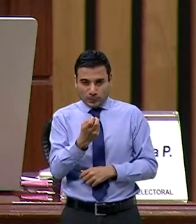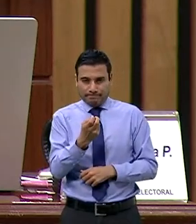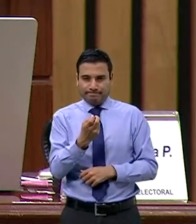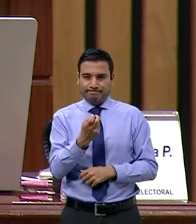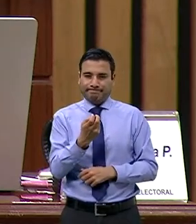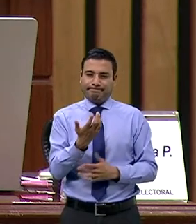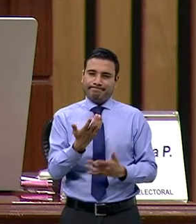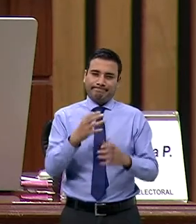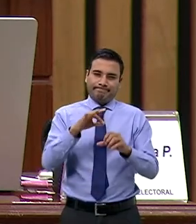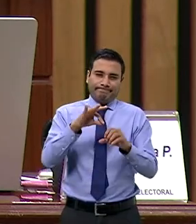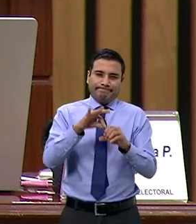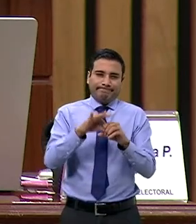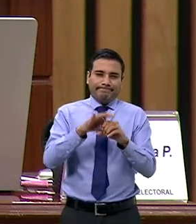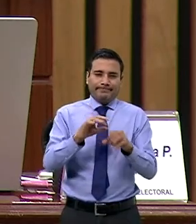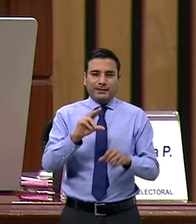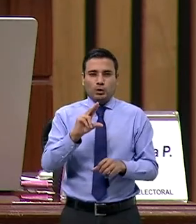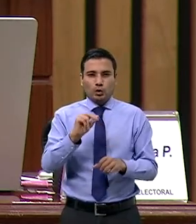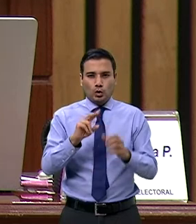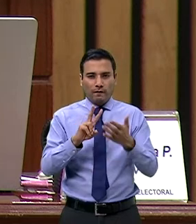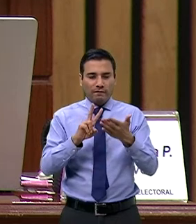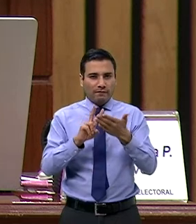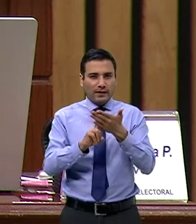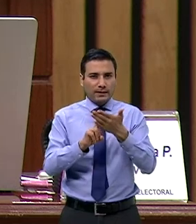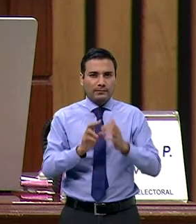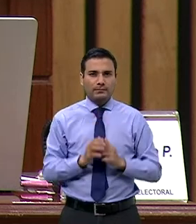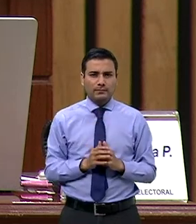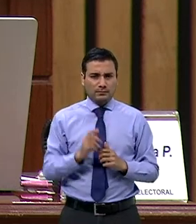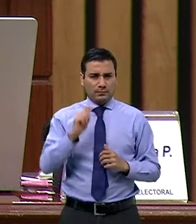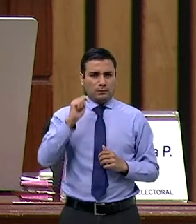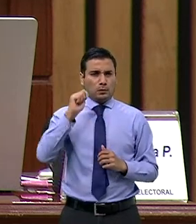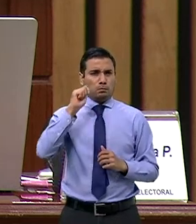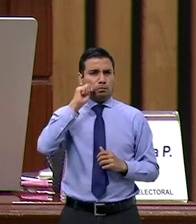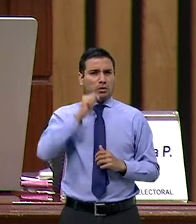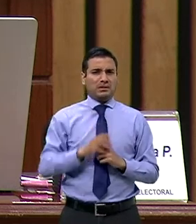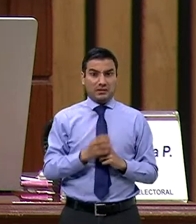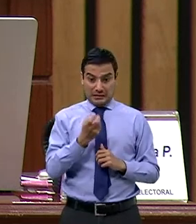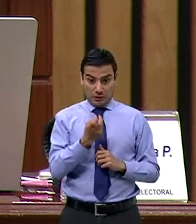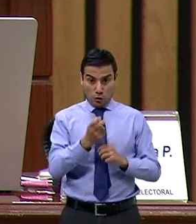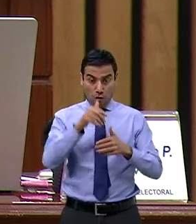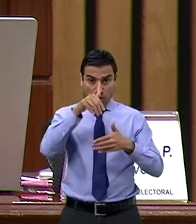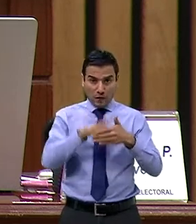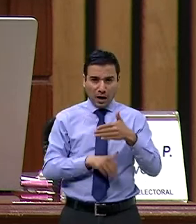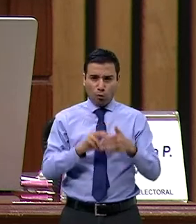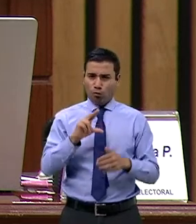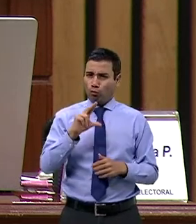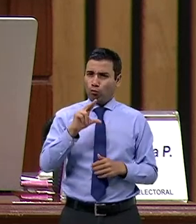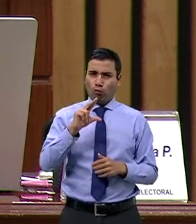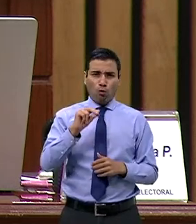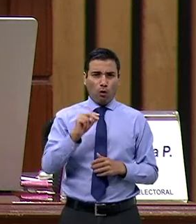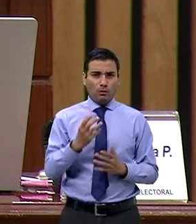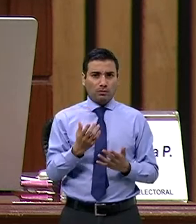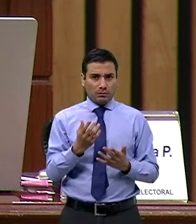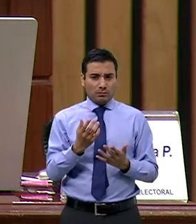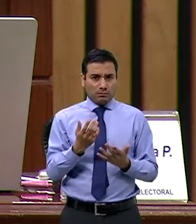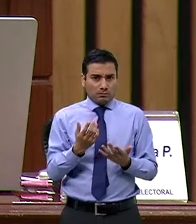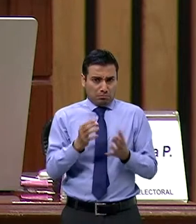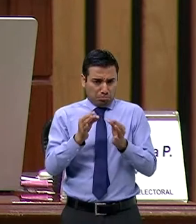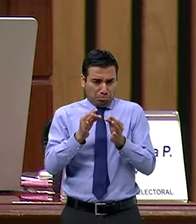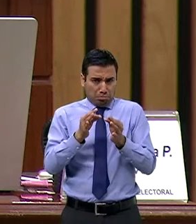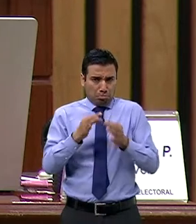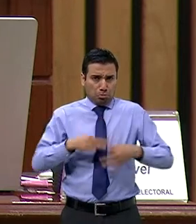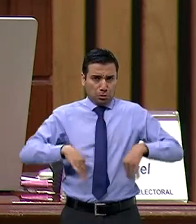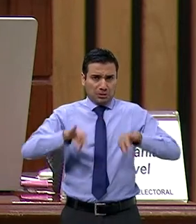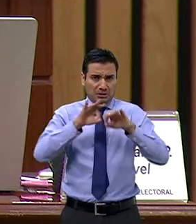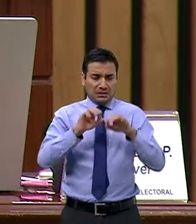vinculante lo anterior de ninguna manera debería tomarse como un fracaso ni tampoco le resta importancia a esta